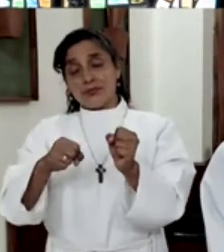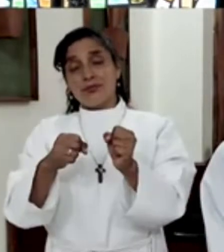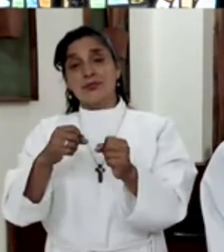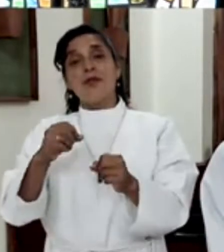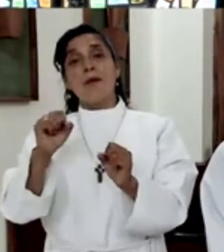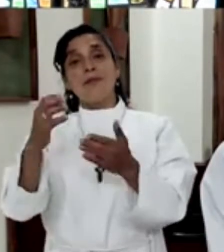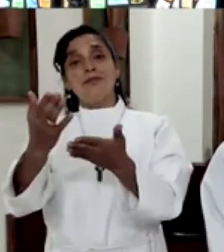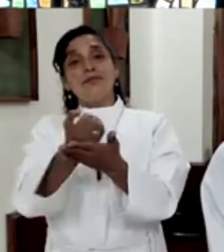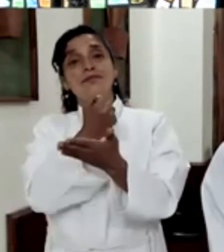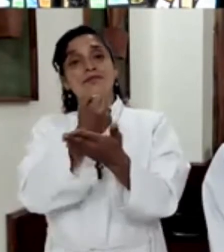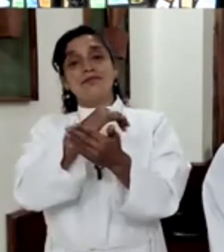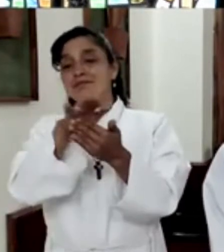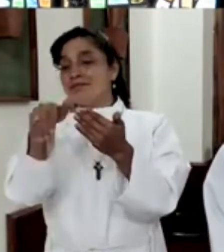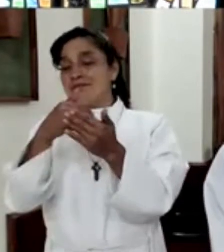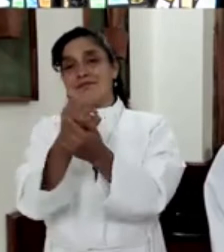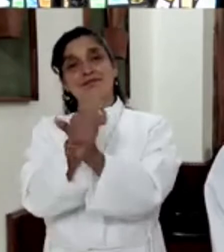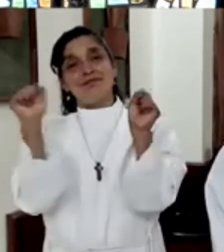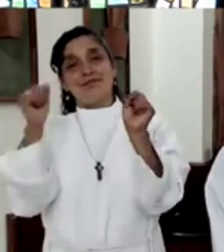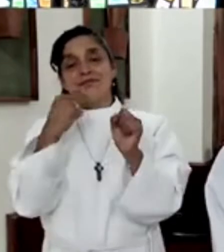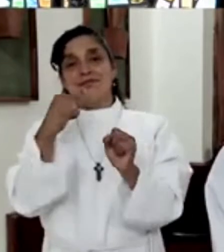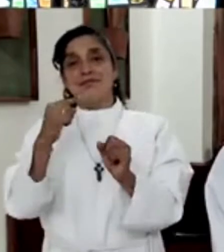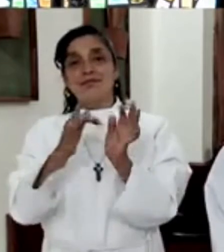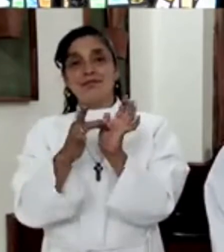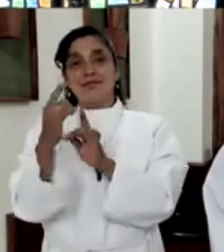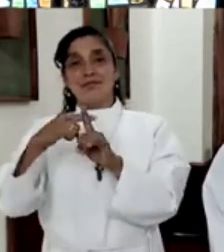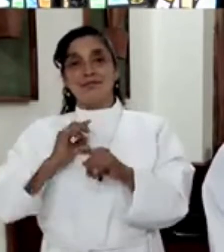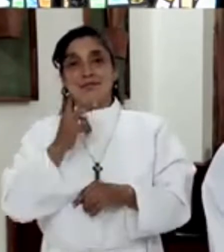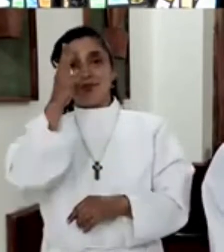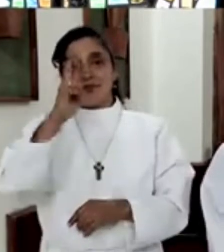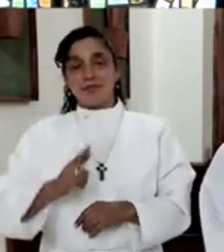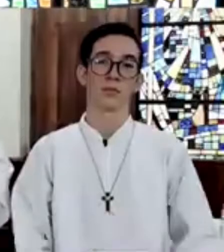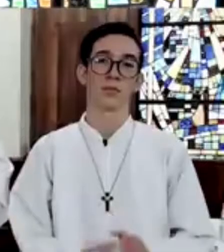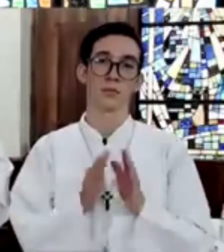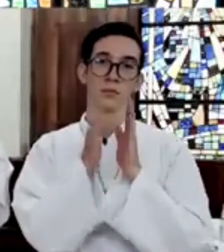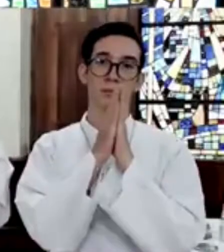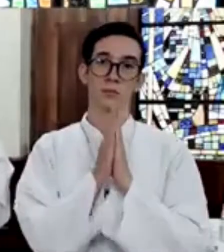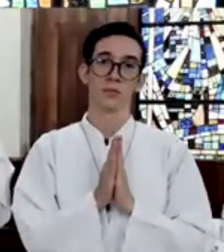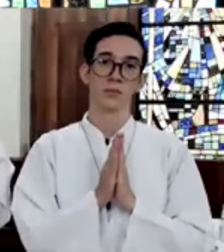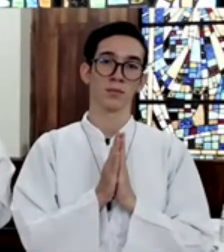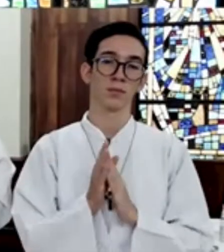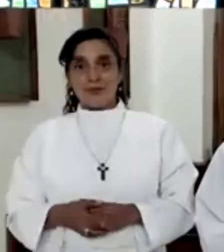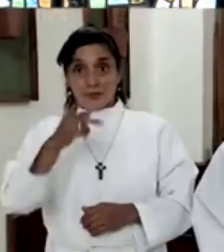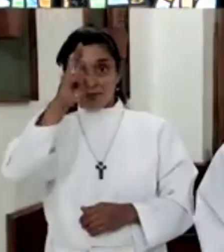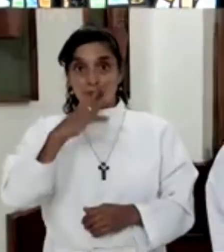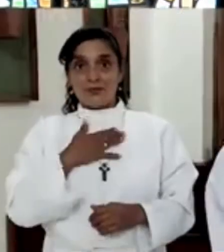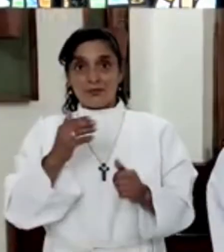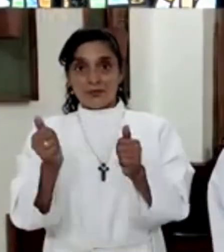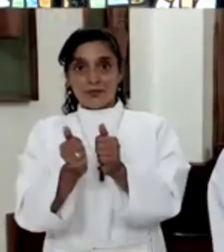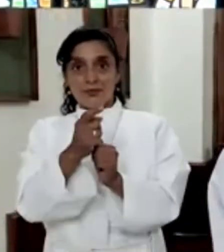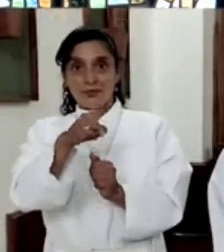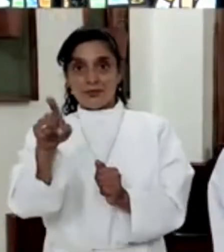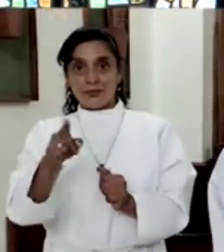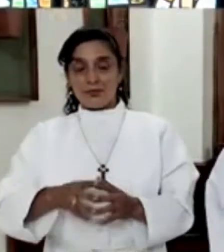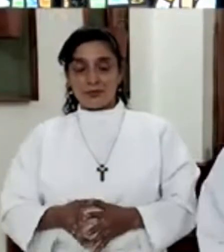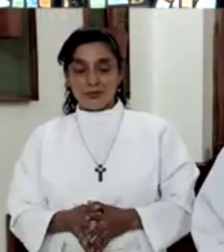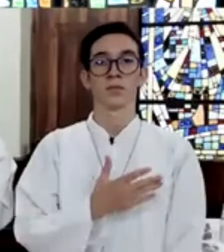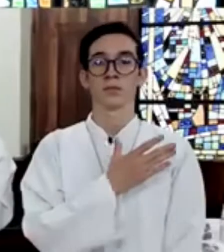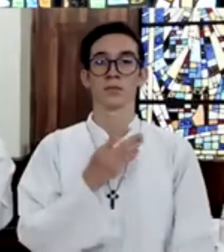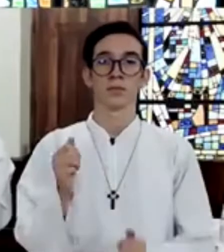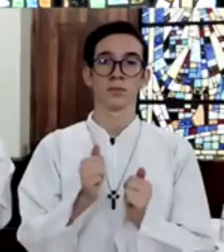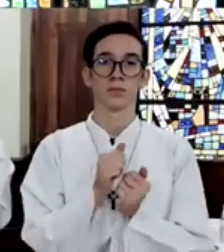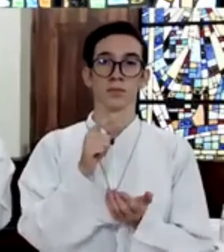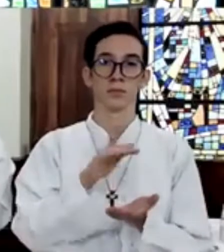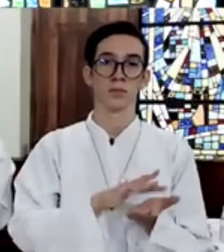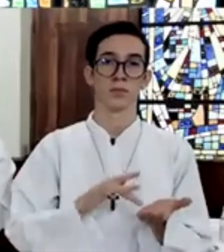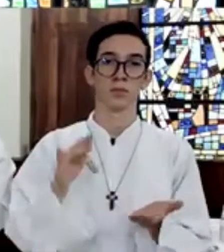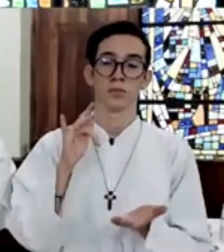la salvación de todos. Por Jesucristo nuestro Señor. Amén. El Señor esté con ustedes. Y